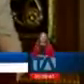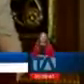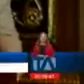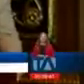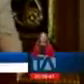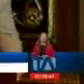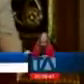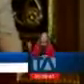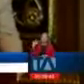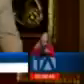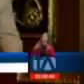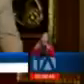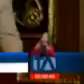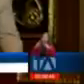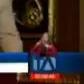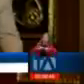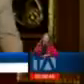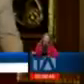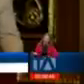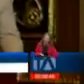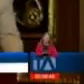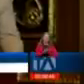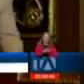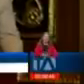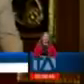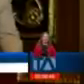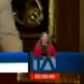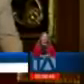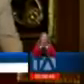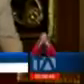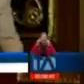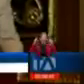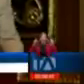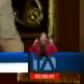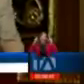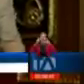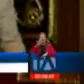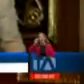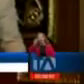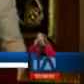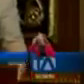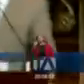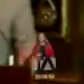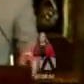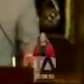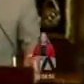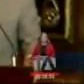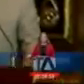tome el timón, siéntese donde le corresponde y presida esta sesión.